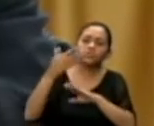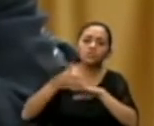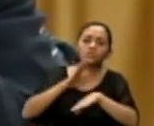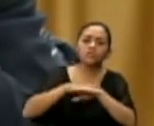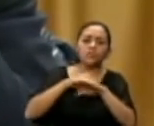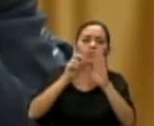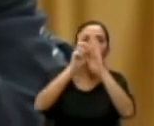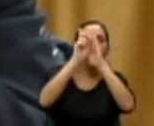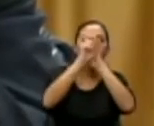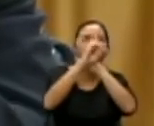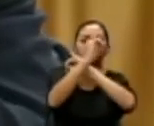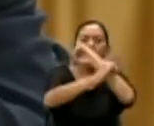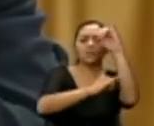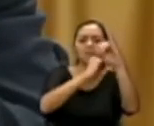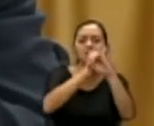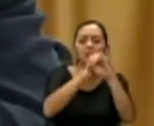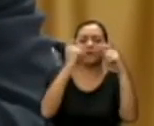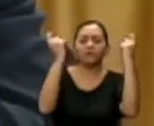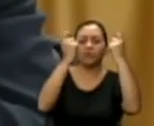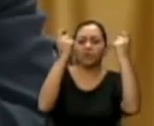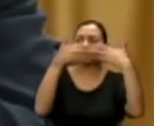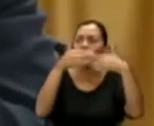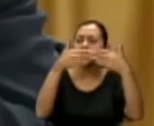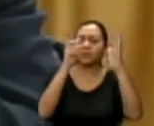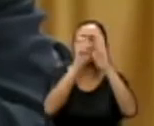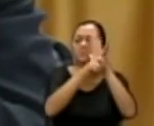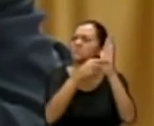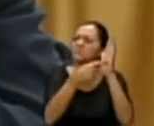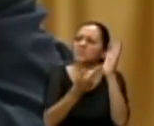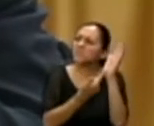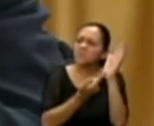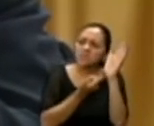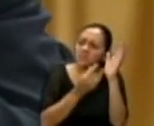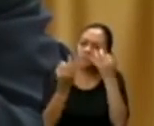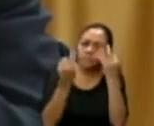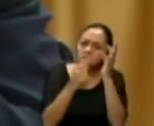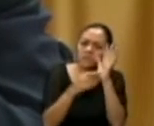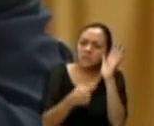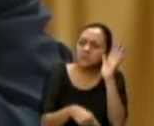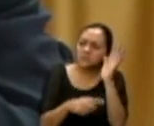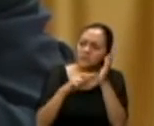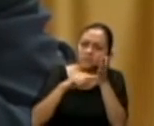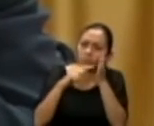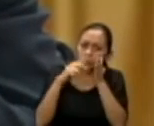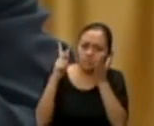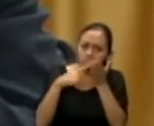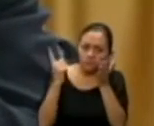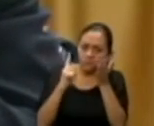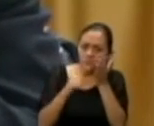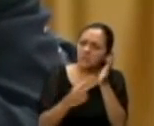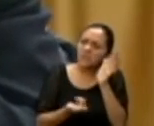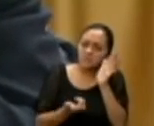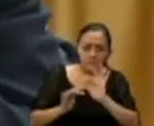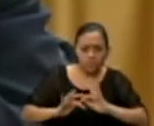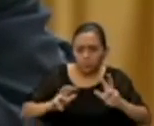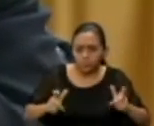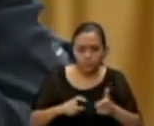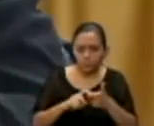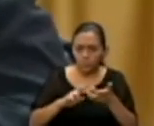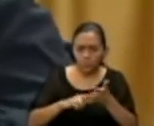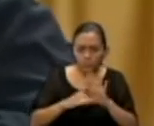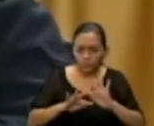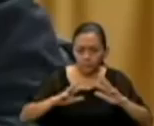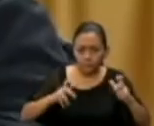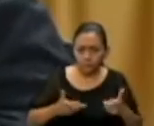de comisión en el exterior las fundaciones en panamá etcétera eso evade impuestos en un artificio o sea